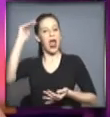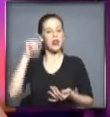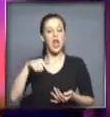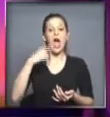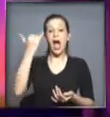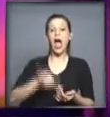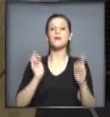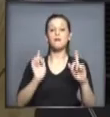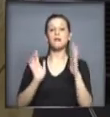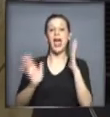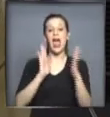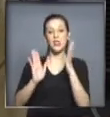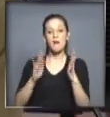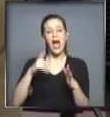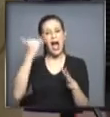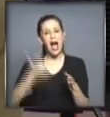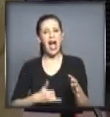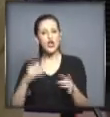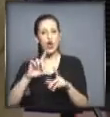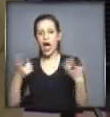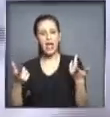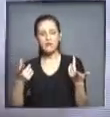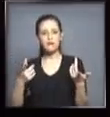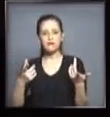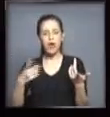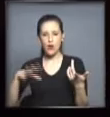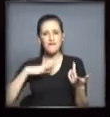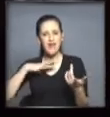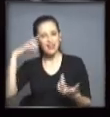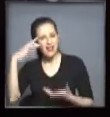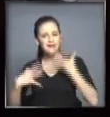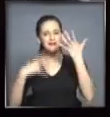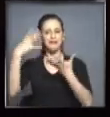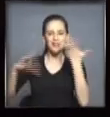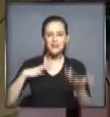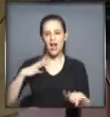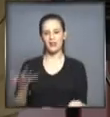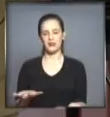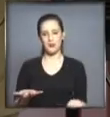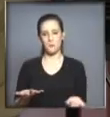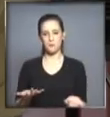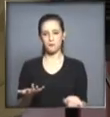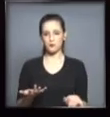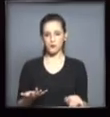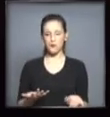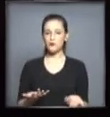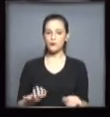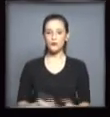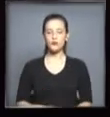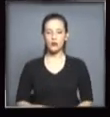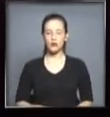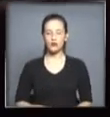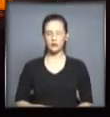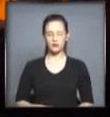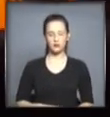muy inmadura. Y sí, bueno, pero puede funcionar igual y puede durar un poco, porque puede durar igual. Me voy a la tribuna. Tirando tiro. Te